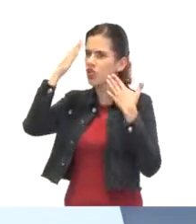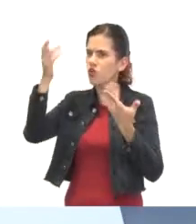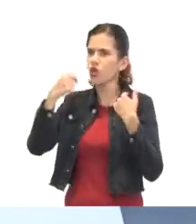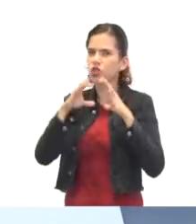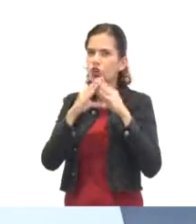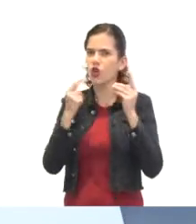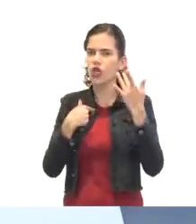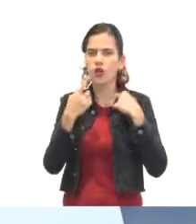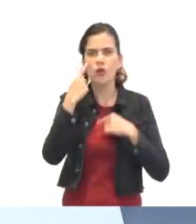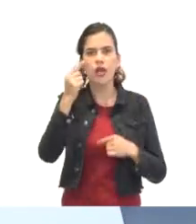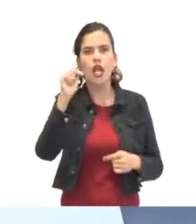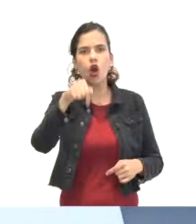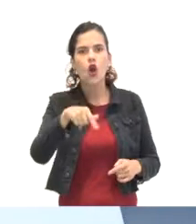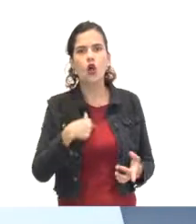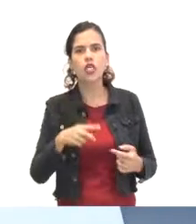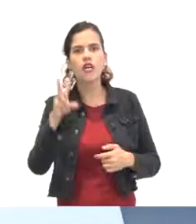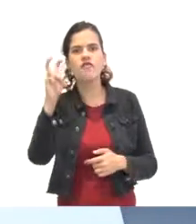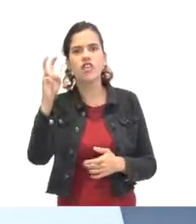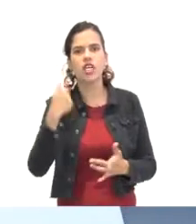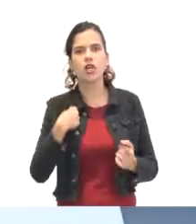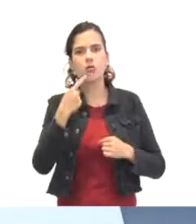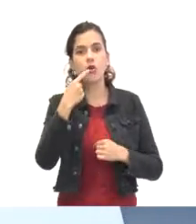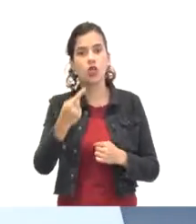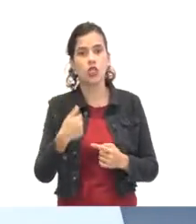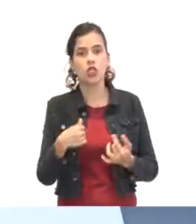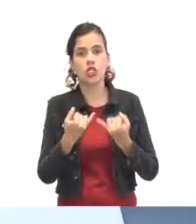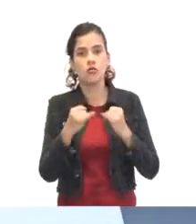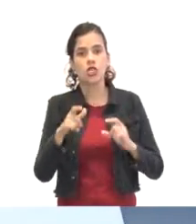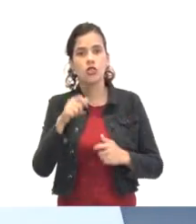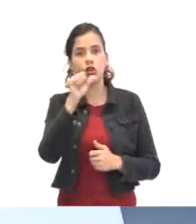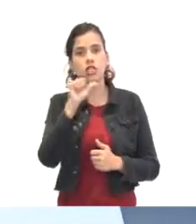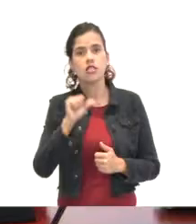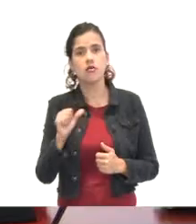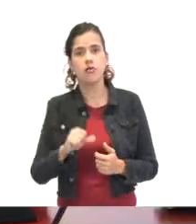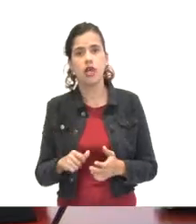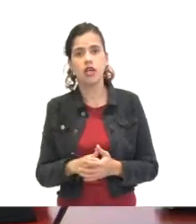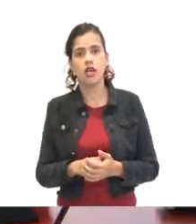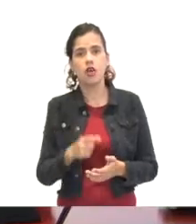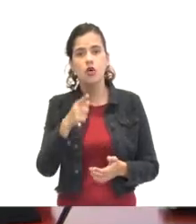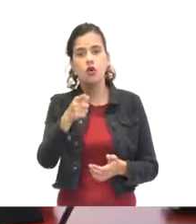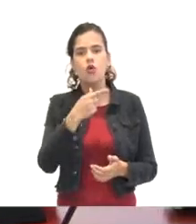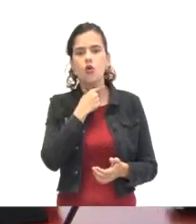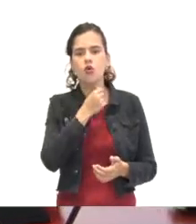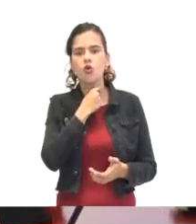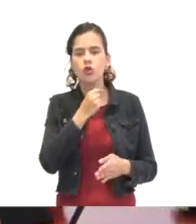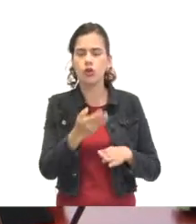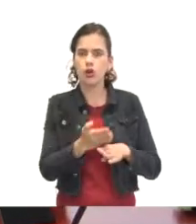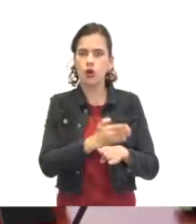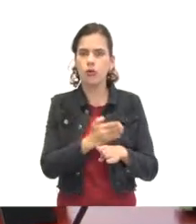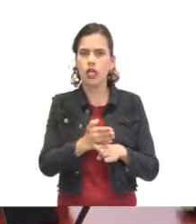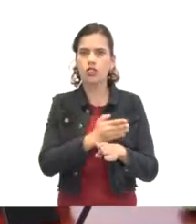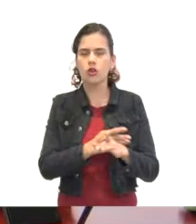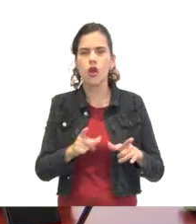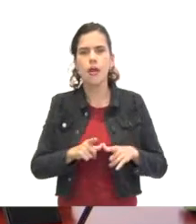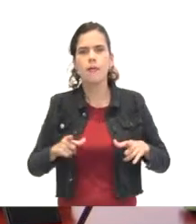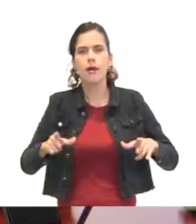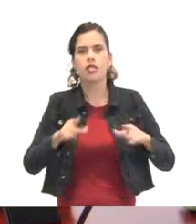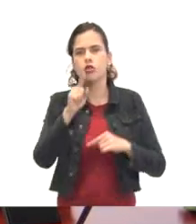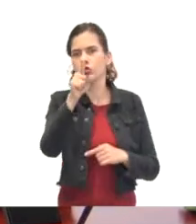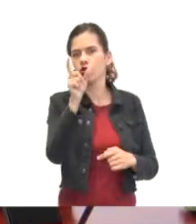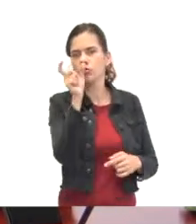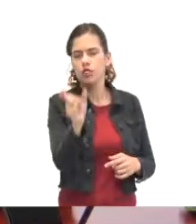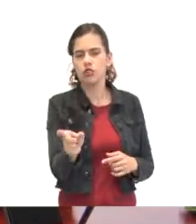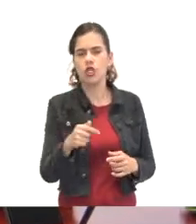nuestros televidentes. Hoy es viernes, como lo acabas de decir, finalizando la semana. Un placer haber compartido espacio con tu